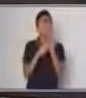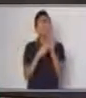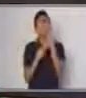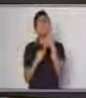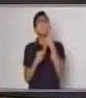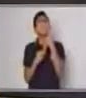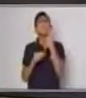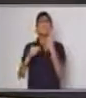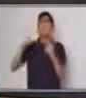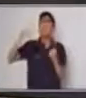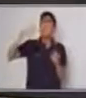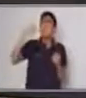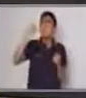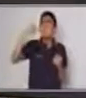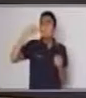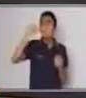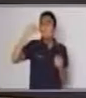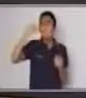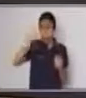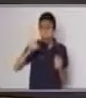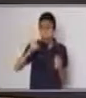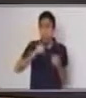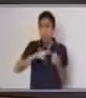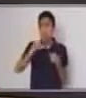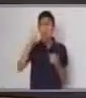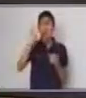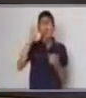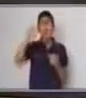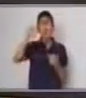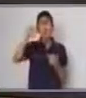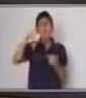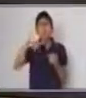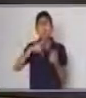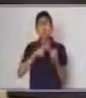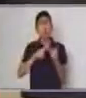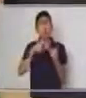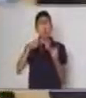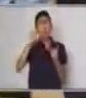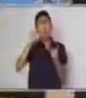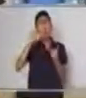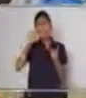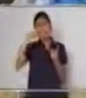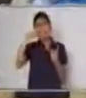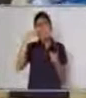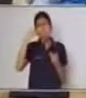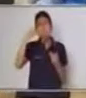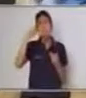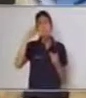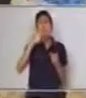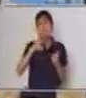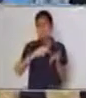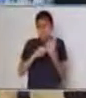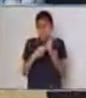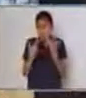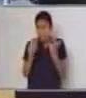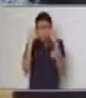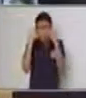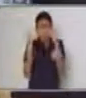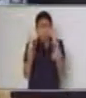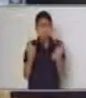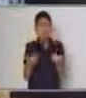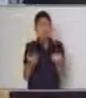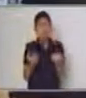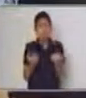la frase mínimo común múltiplo. Y vamos a analizar la tabla del